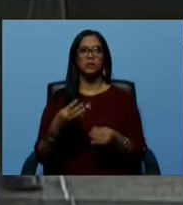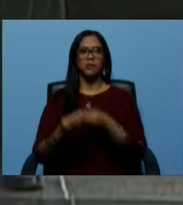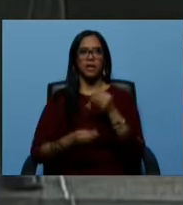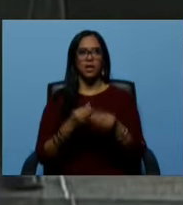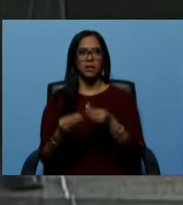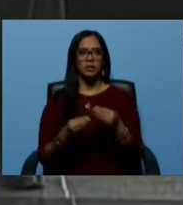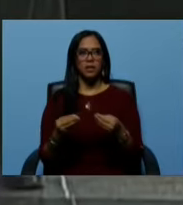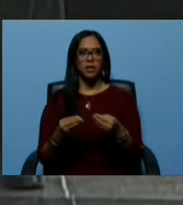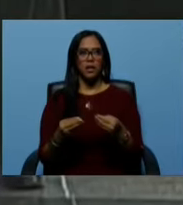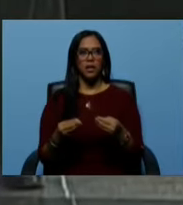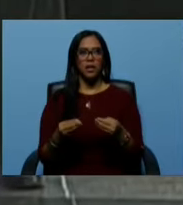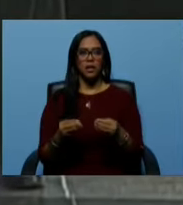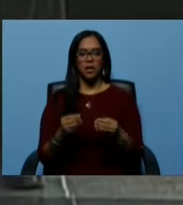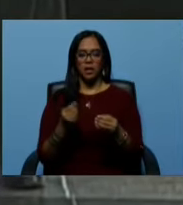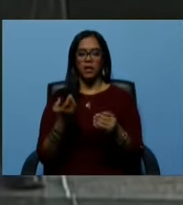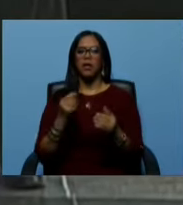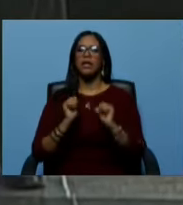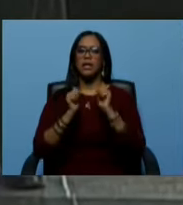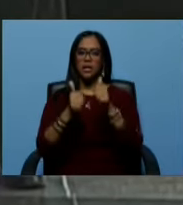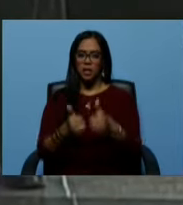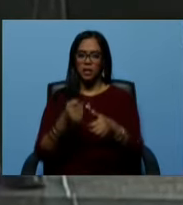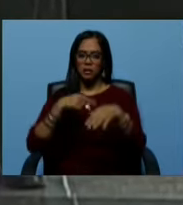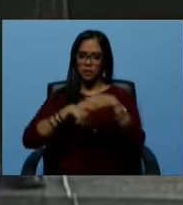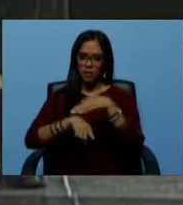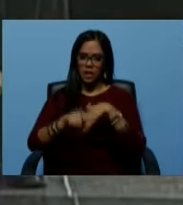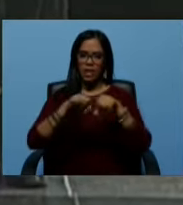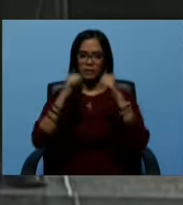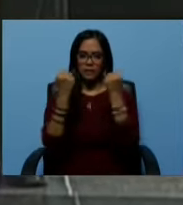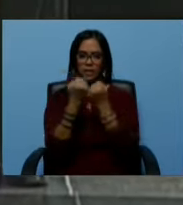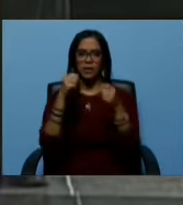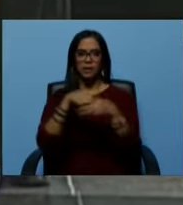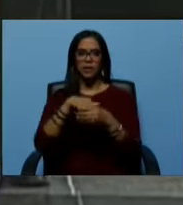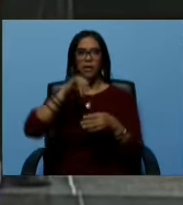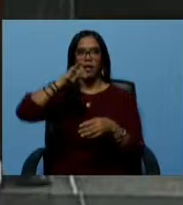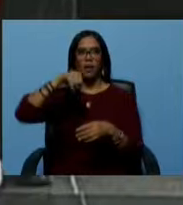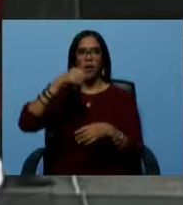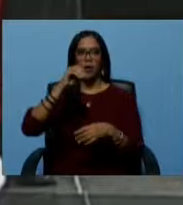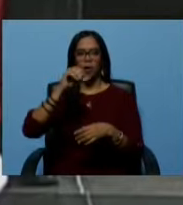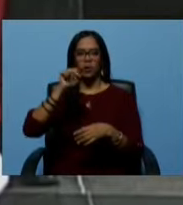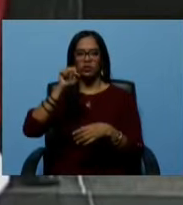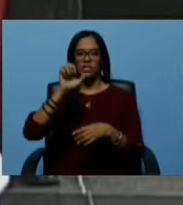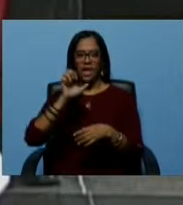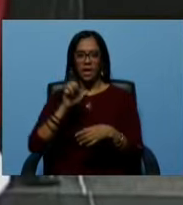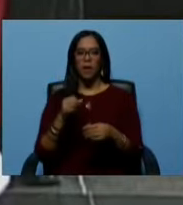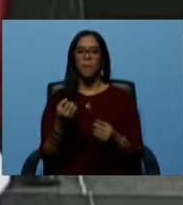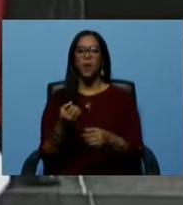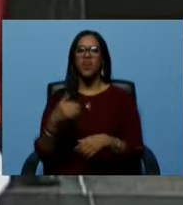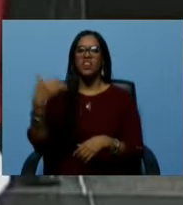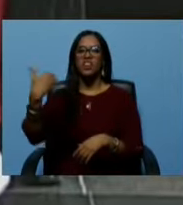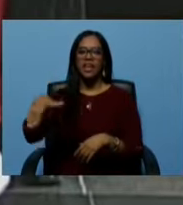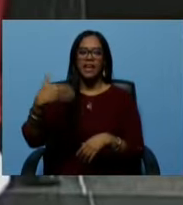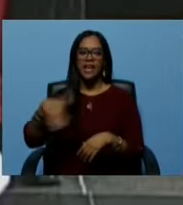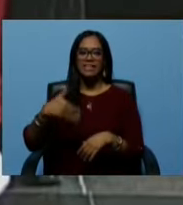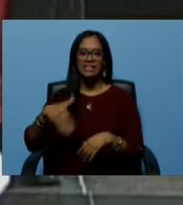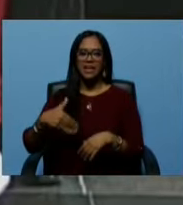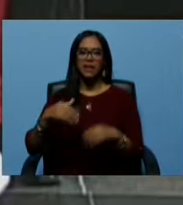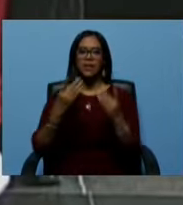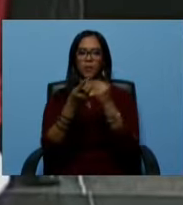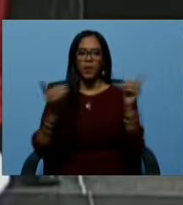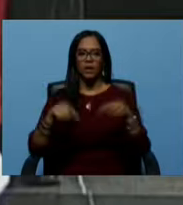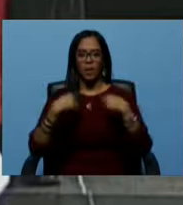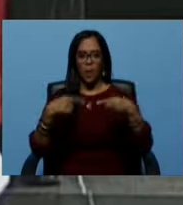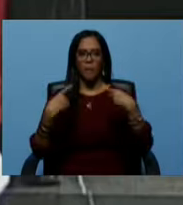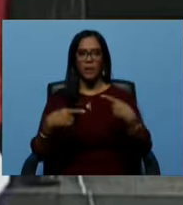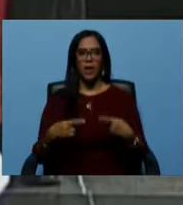para ingresar a la Sala Electoral José Contreras por Derecha Democrática Popular.